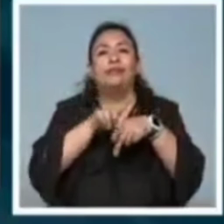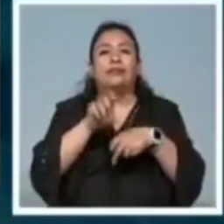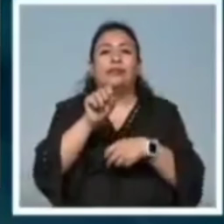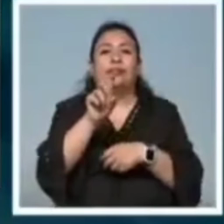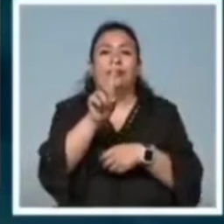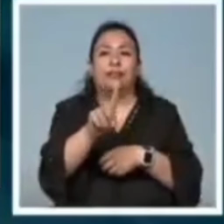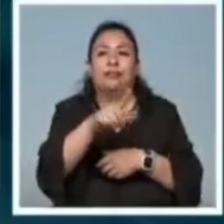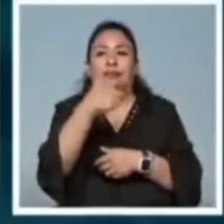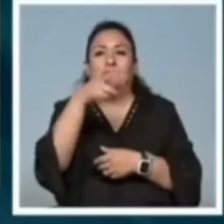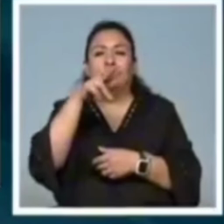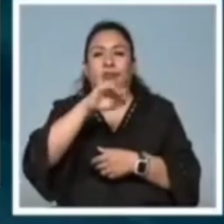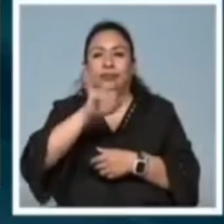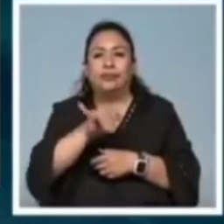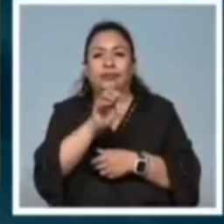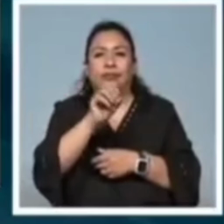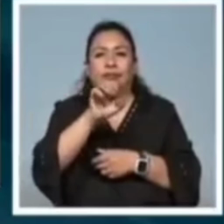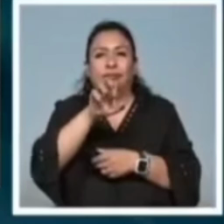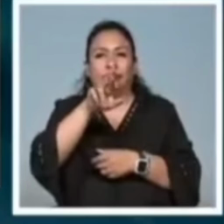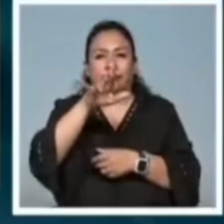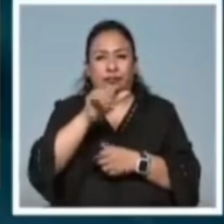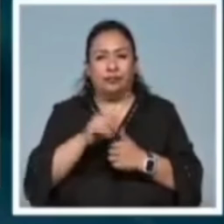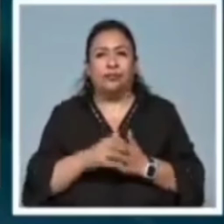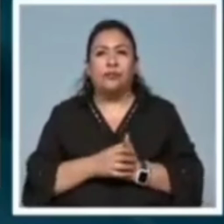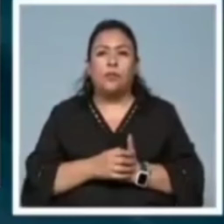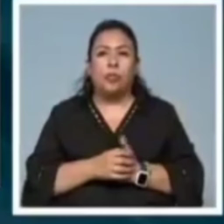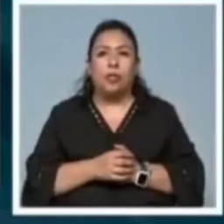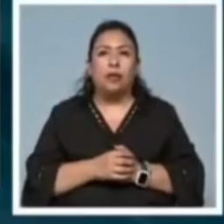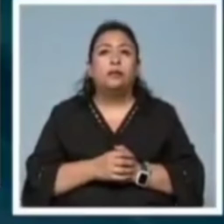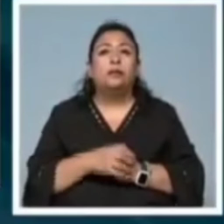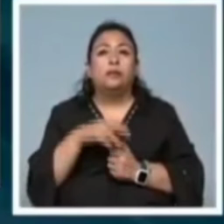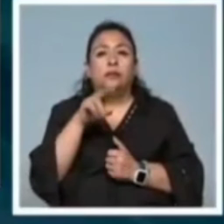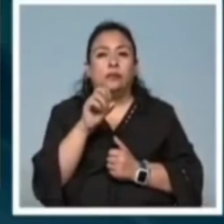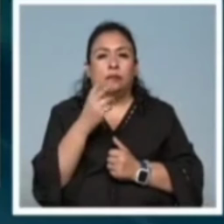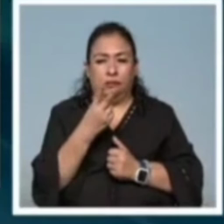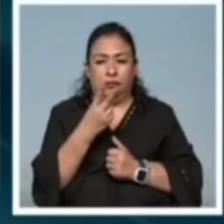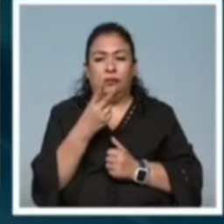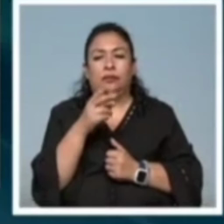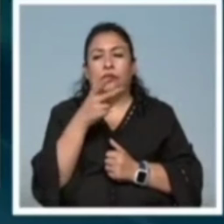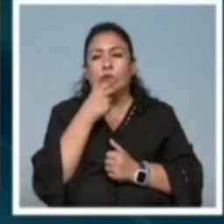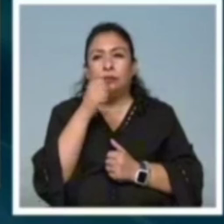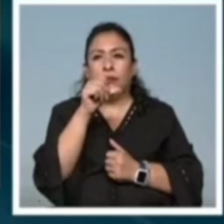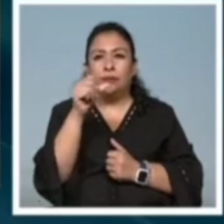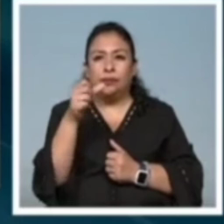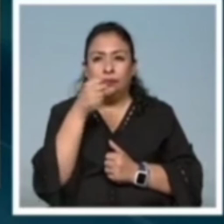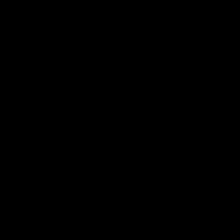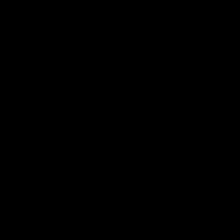de semana en la Galería José María Velasco. Noticias 22, Alberto Aranda.